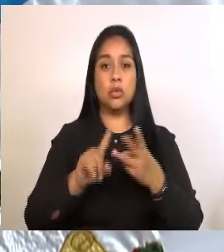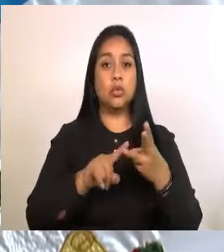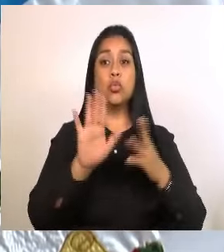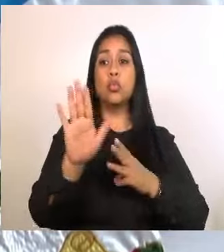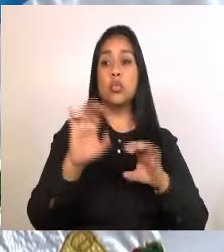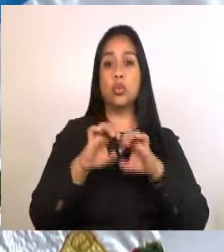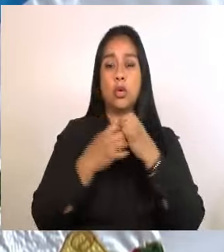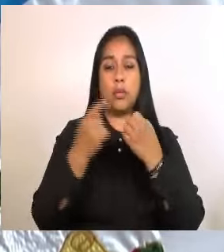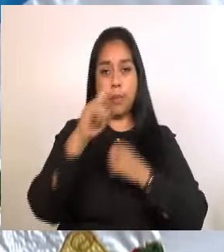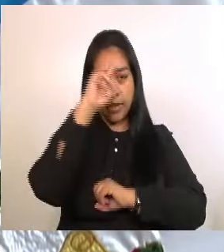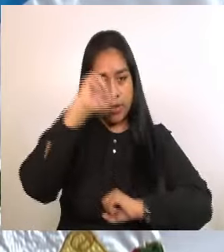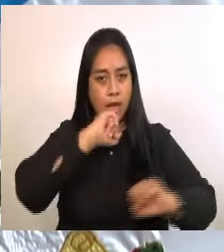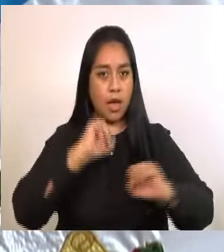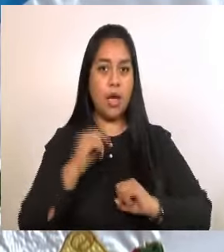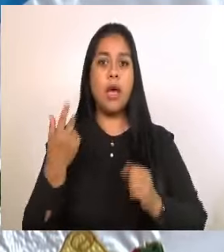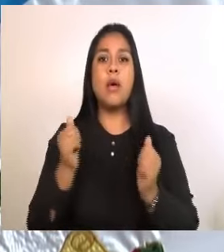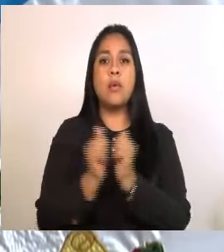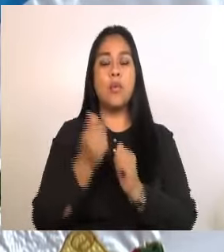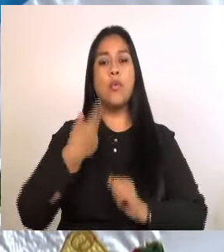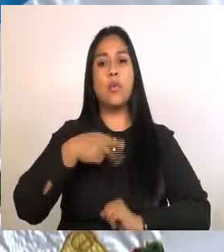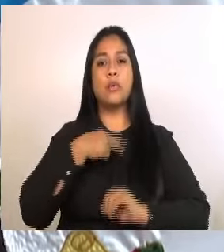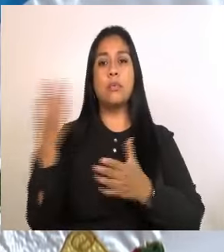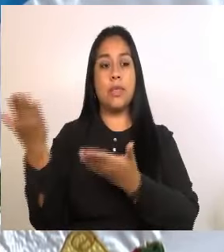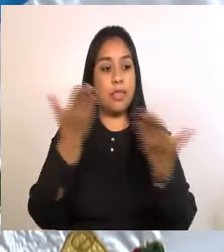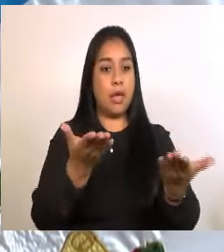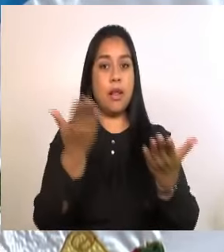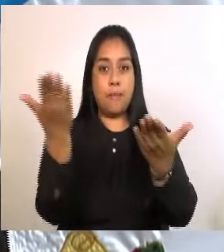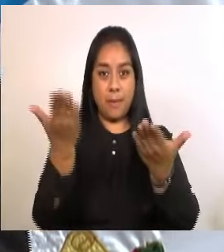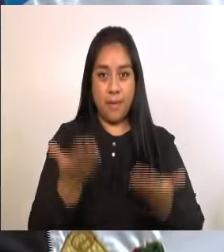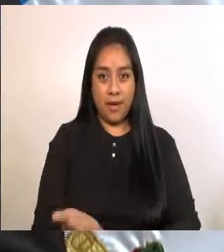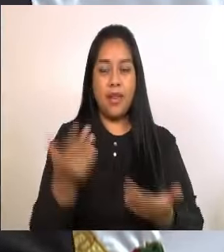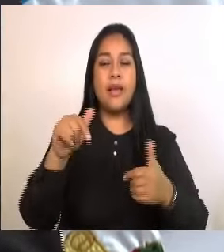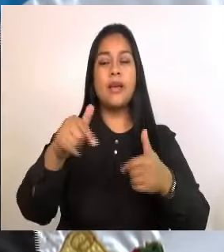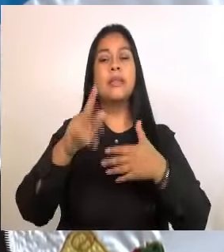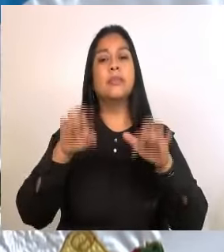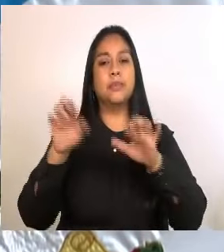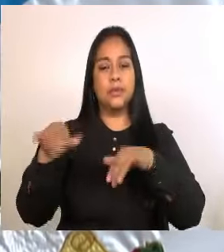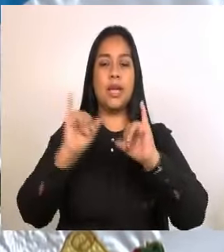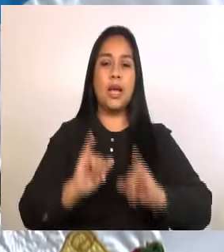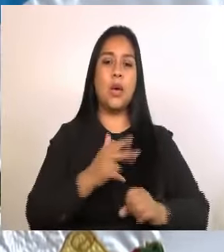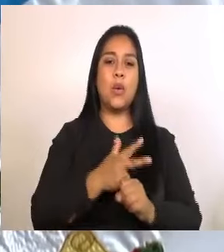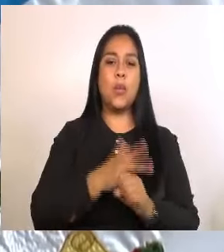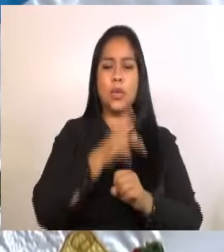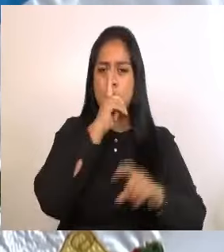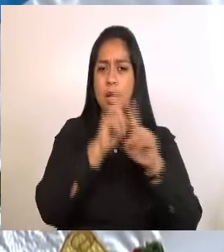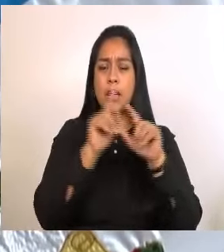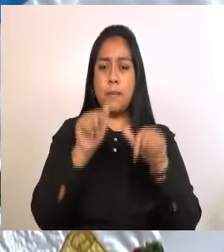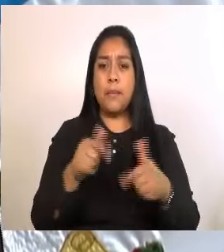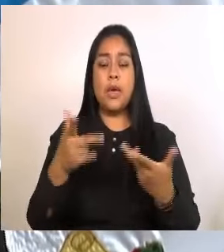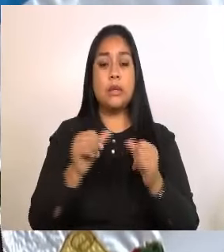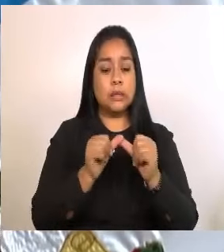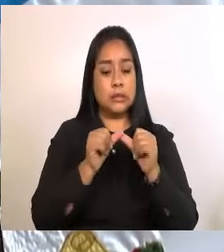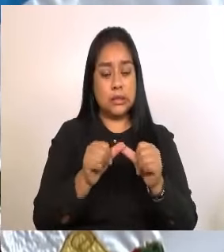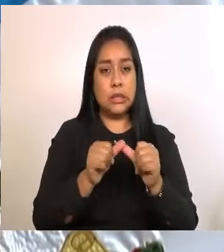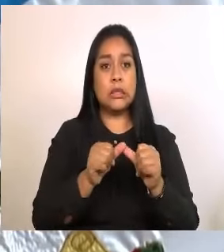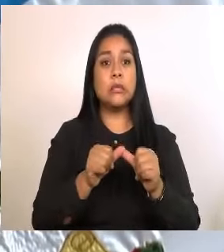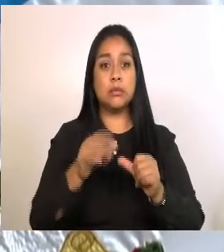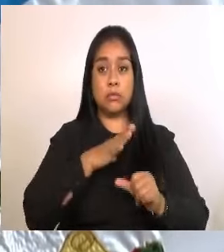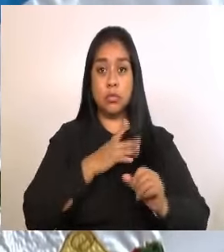trabajar con nosotros para darles la bienvenida a estas personas a Guatemala y continuar siendo un